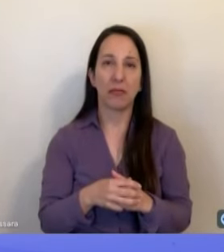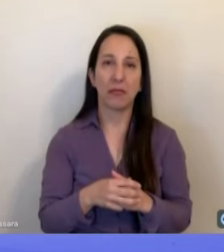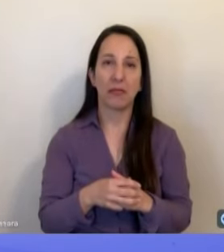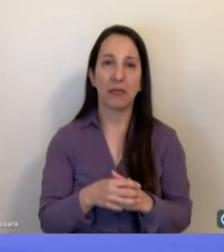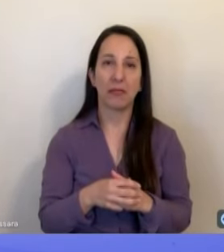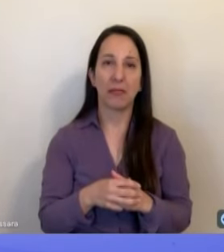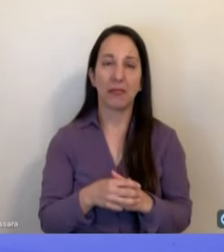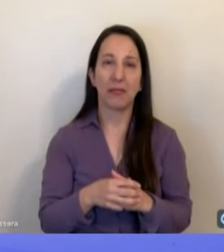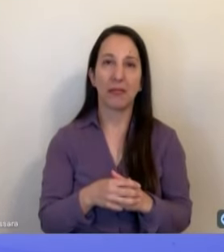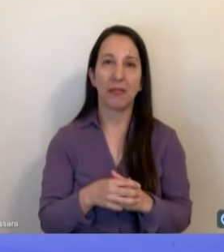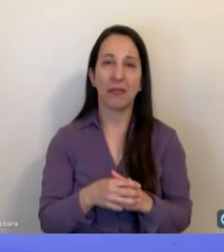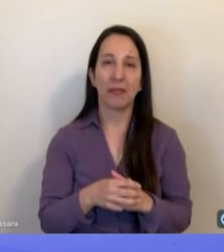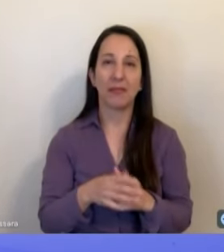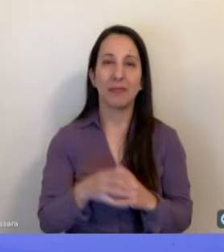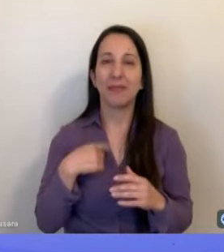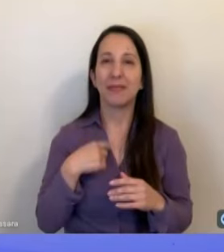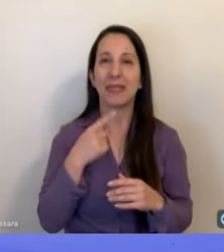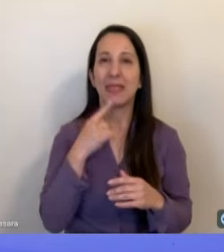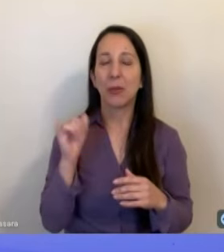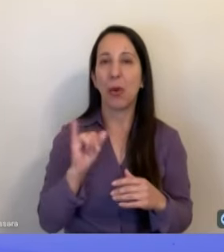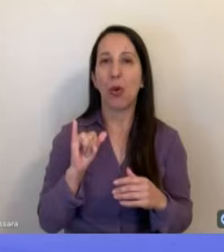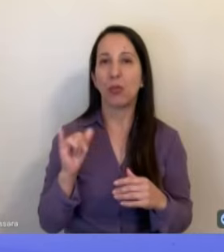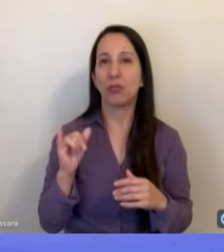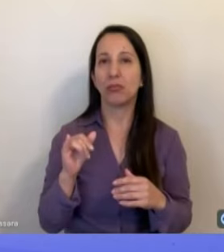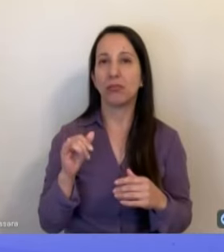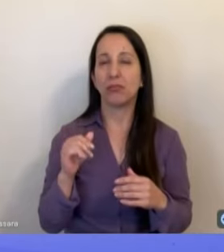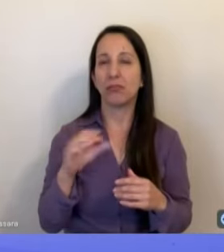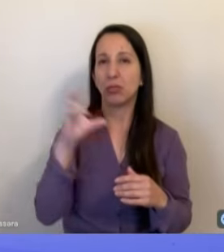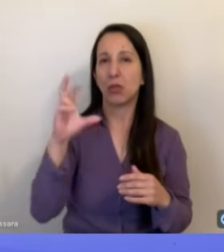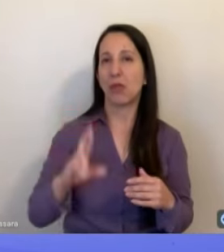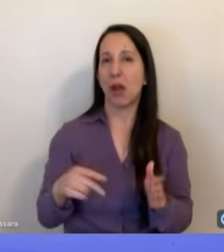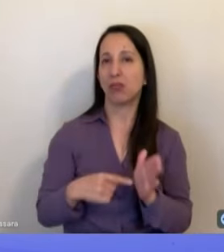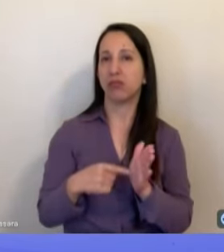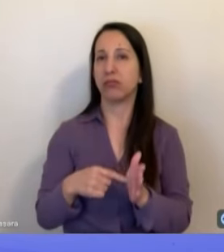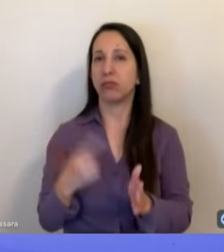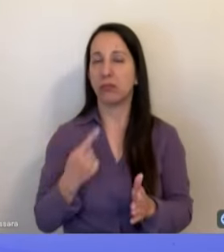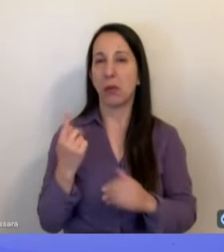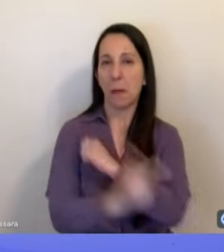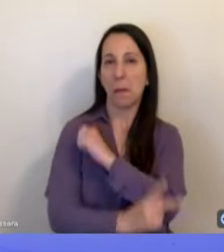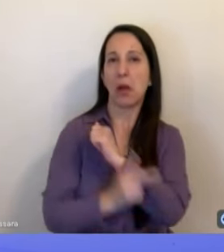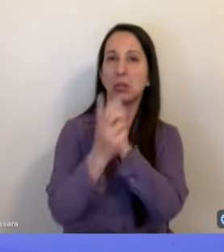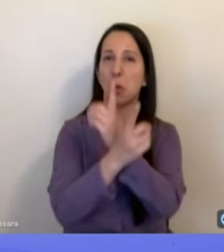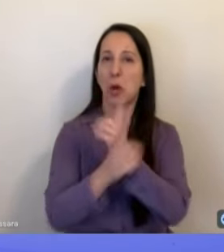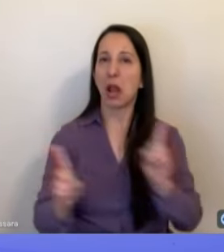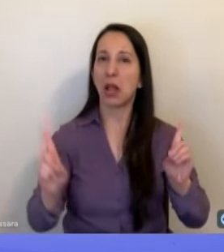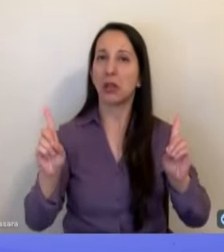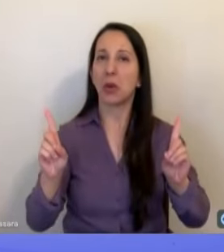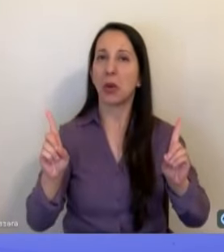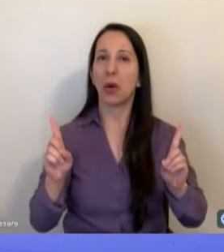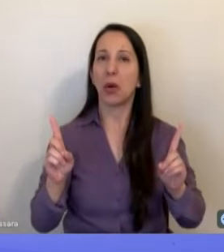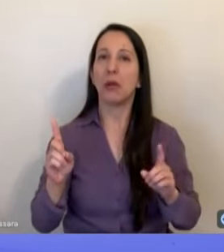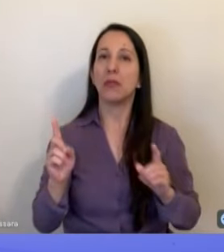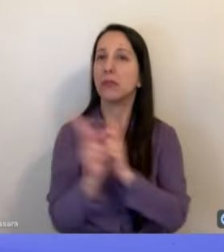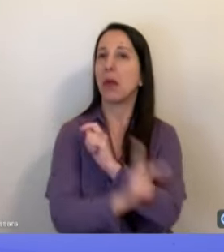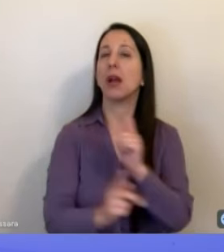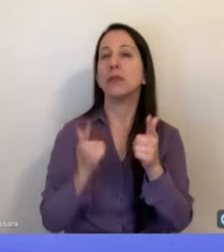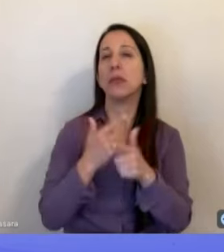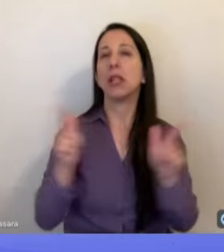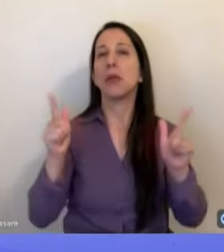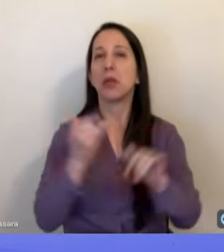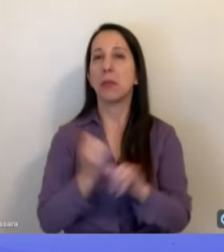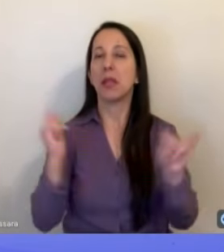dije la palabra, pero se alerta que es un país democrático, un país libre, independiente.